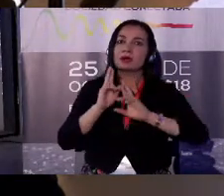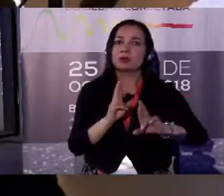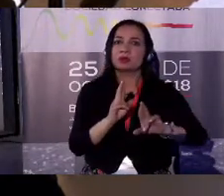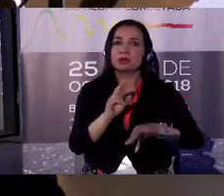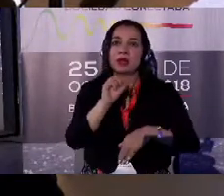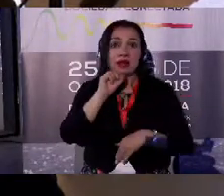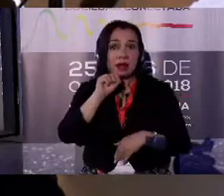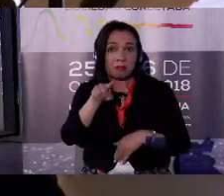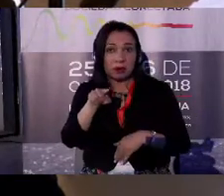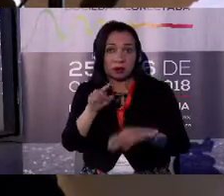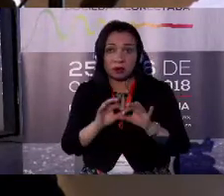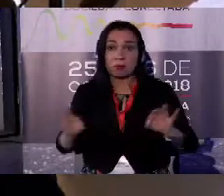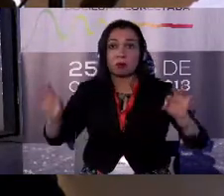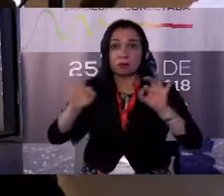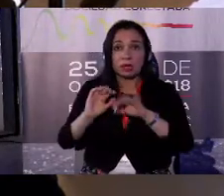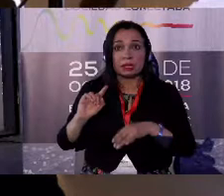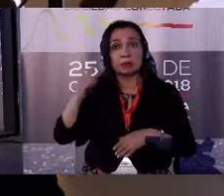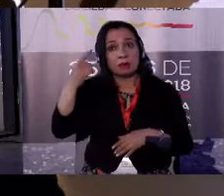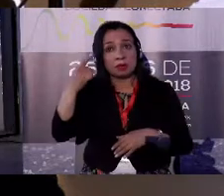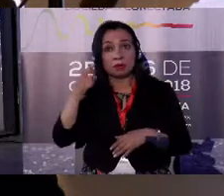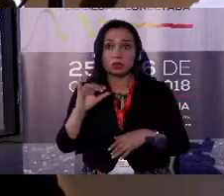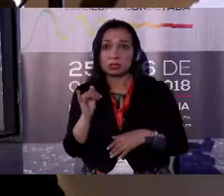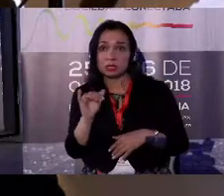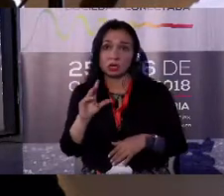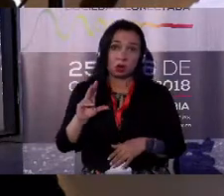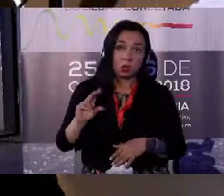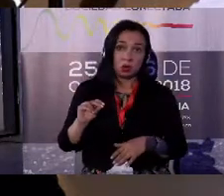o no. Nuestro equipo de mercadeo